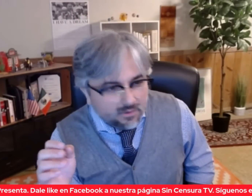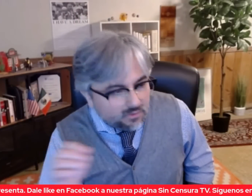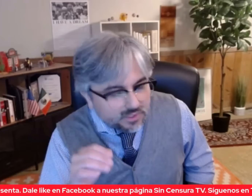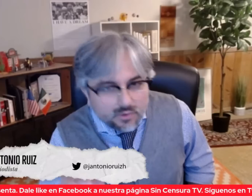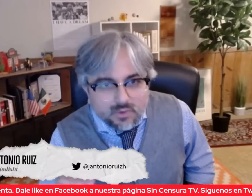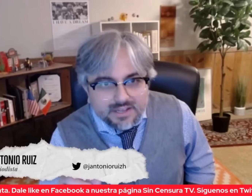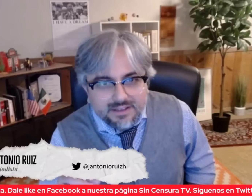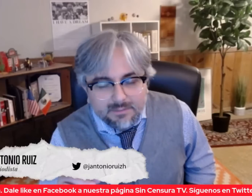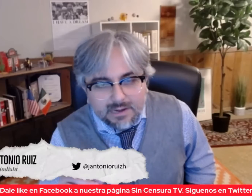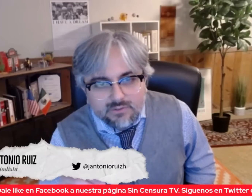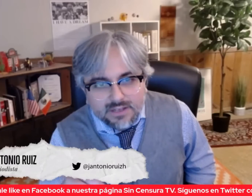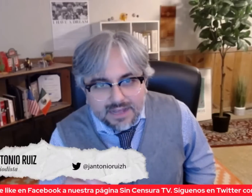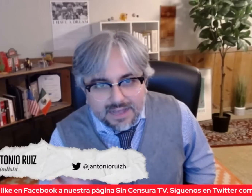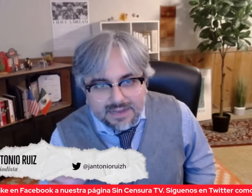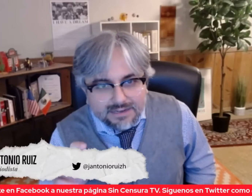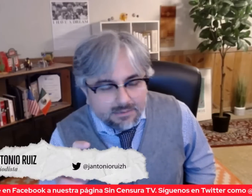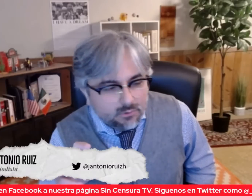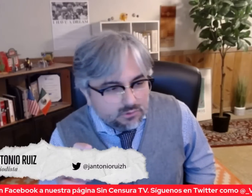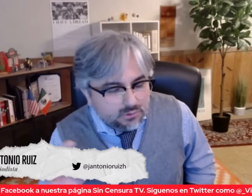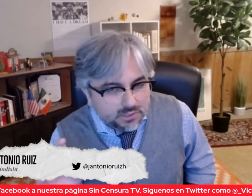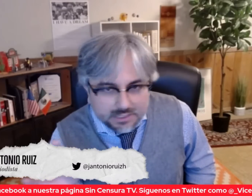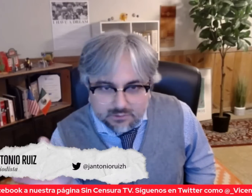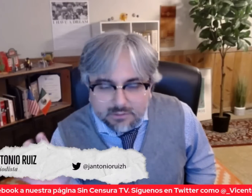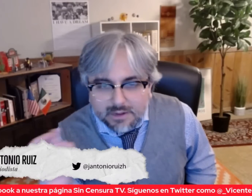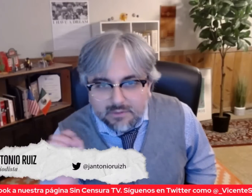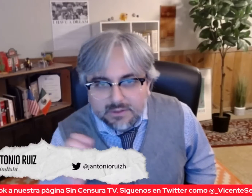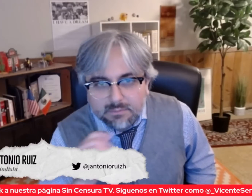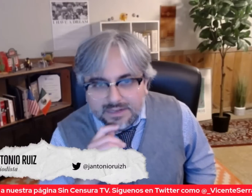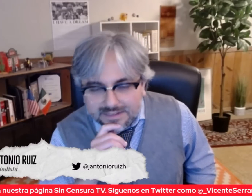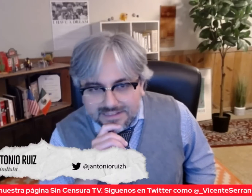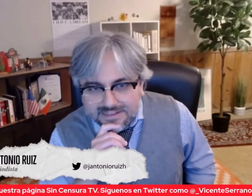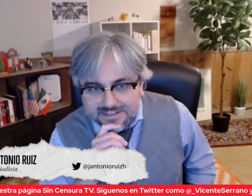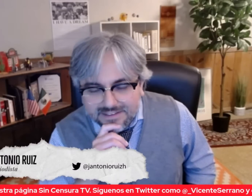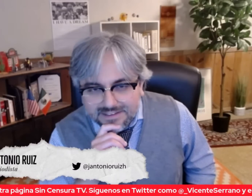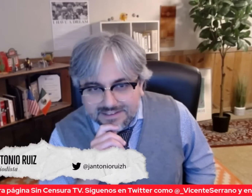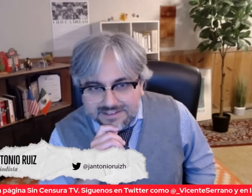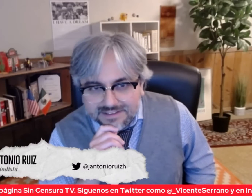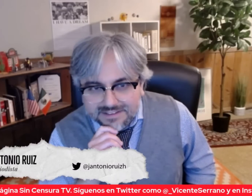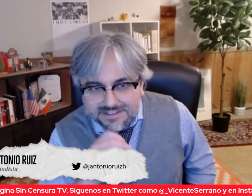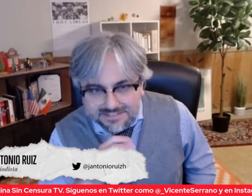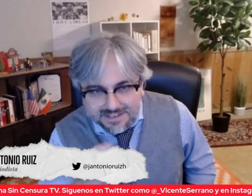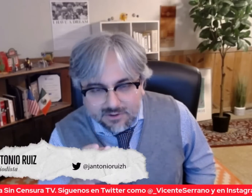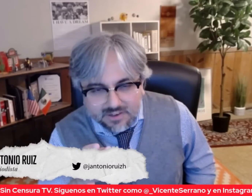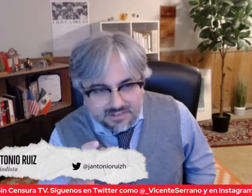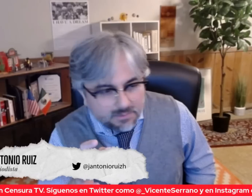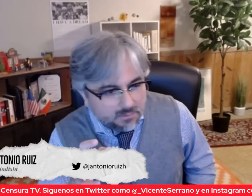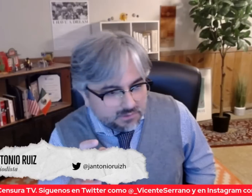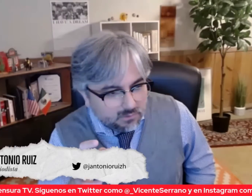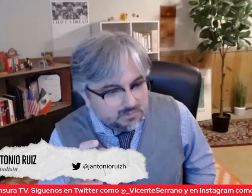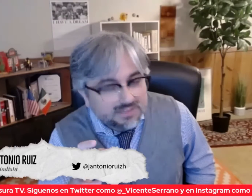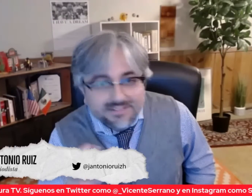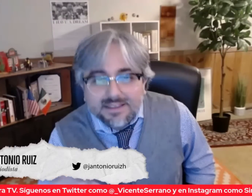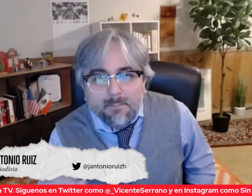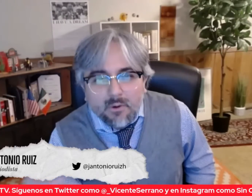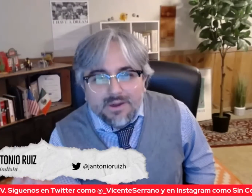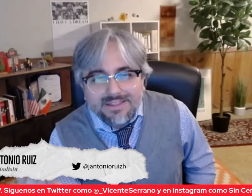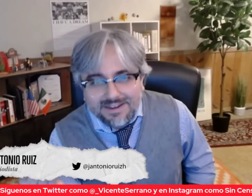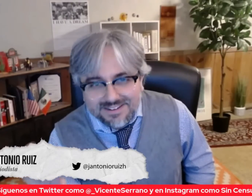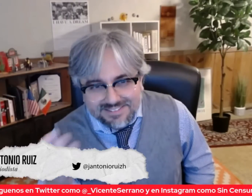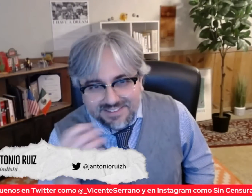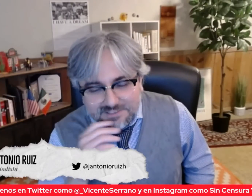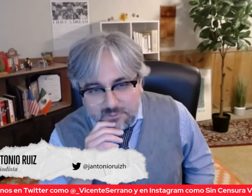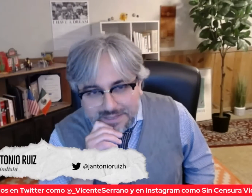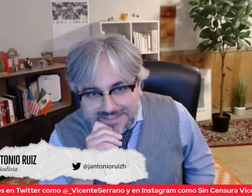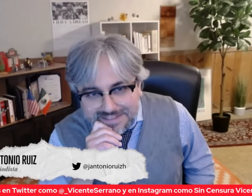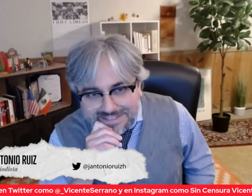que continúe Belaunzarán y el muchucho de Jesús Zambrano en el PRD, que sigan con este tipo de circunstancias, que pongan a